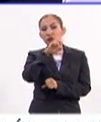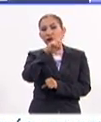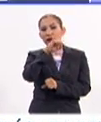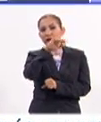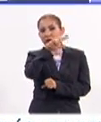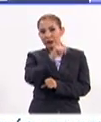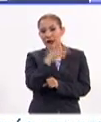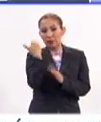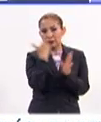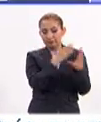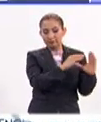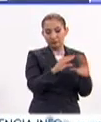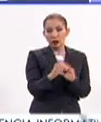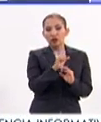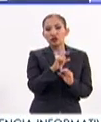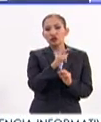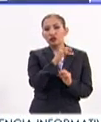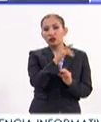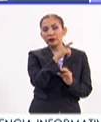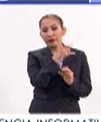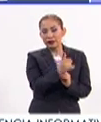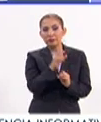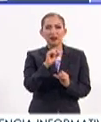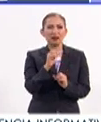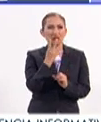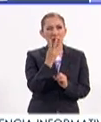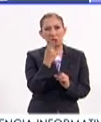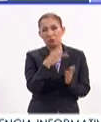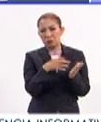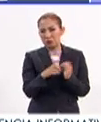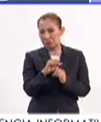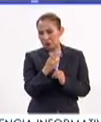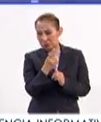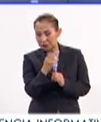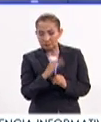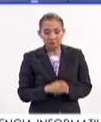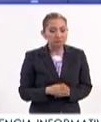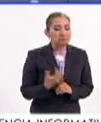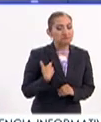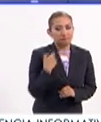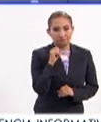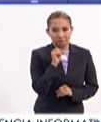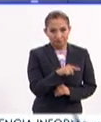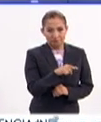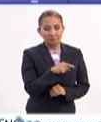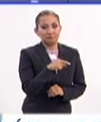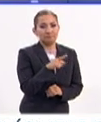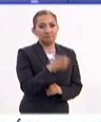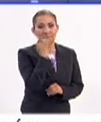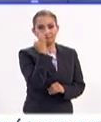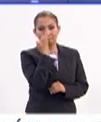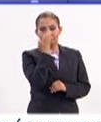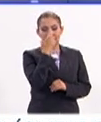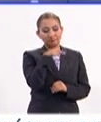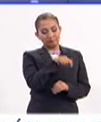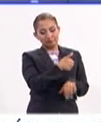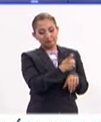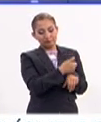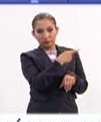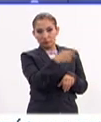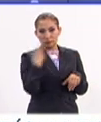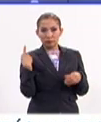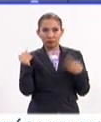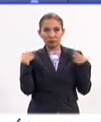enseñaba Sociología en 24-25, y es donde, siguiendo es una escuela sentada por